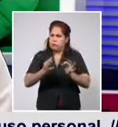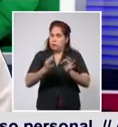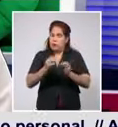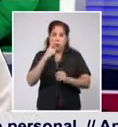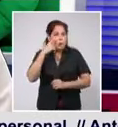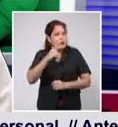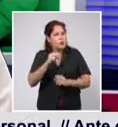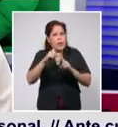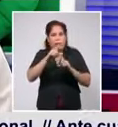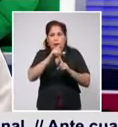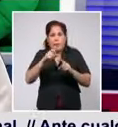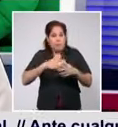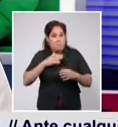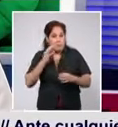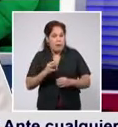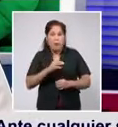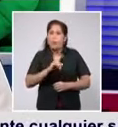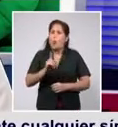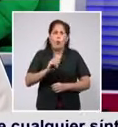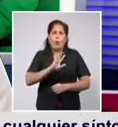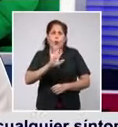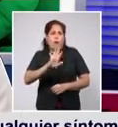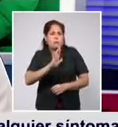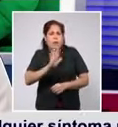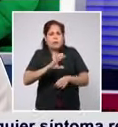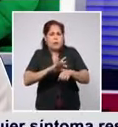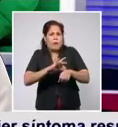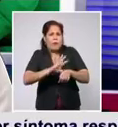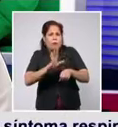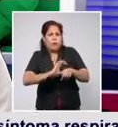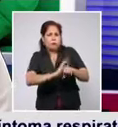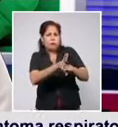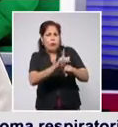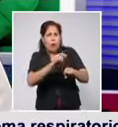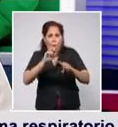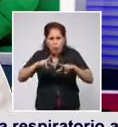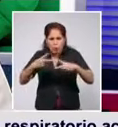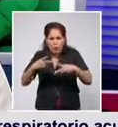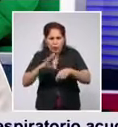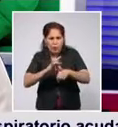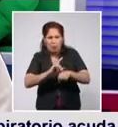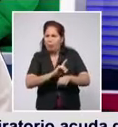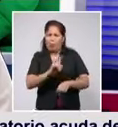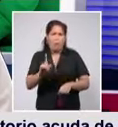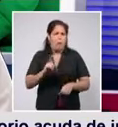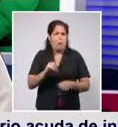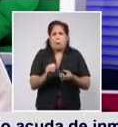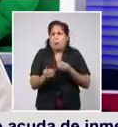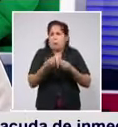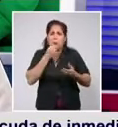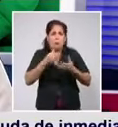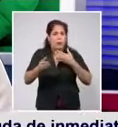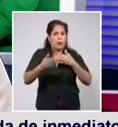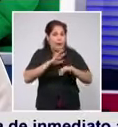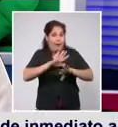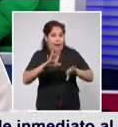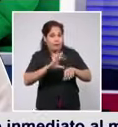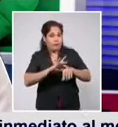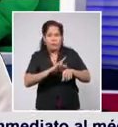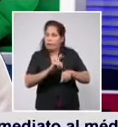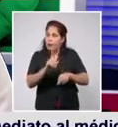tema, pues te dicen, no, ya yo la tuve, ya yo no tengo riesgo ni de adquirirla, lo cual no es cierto.